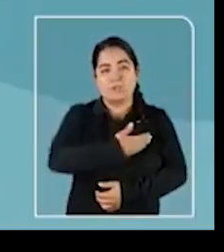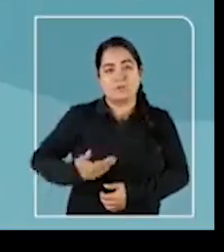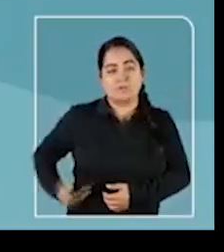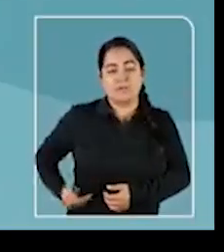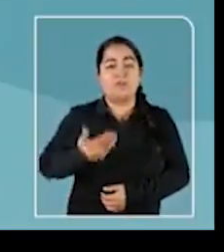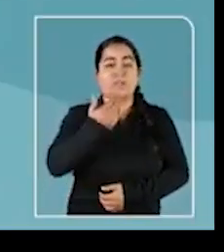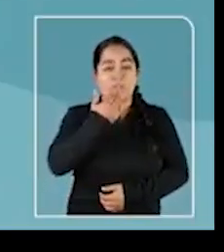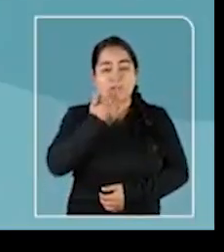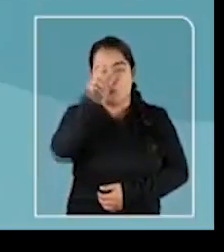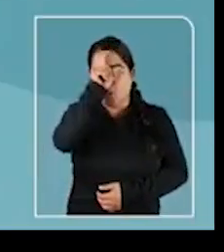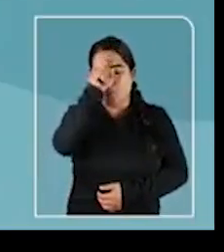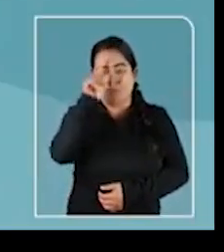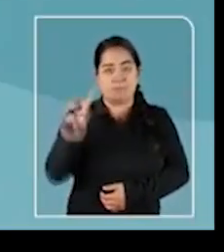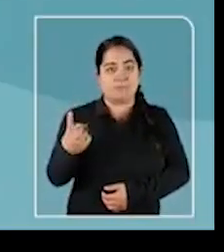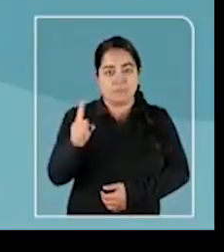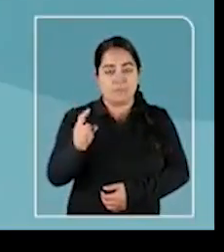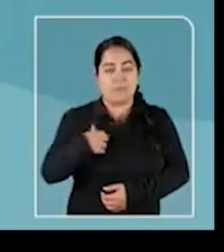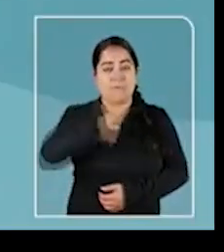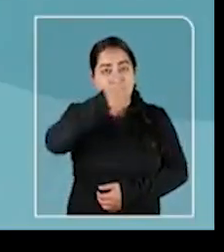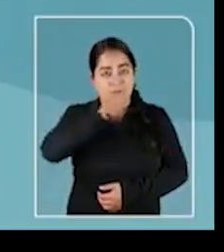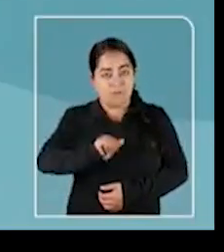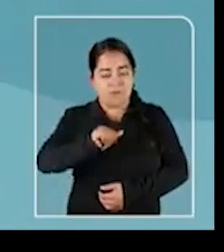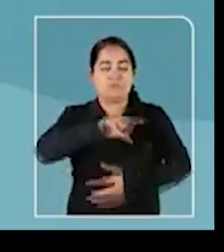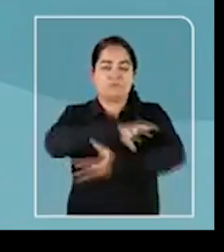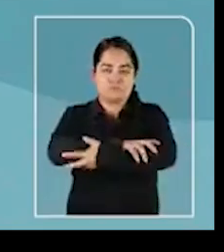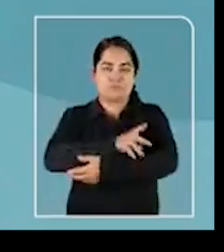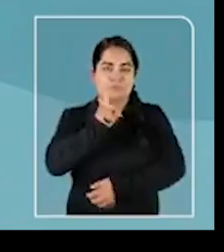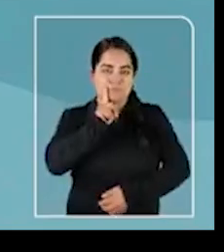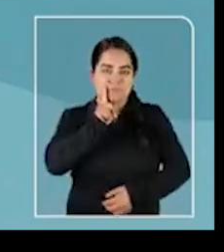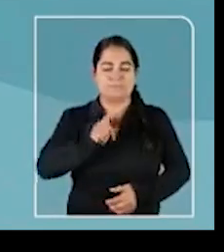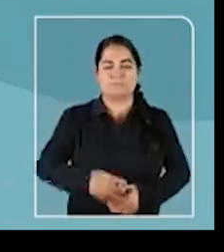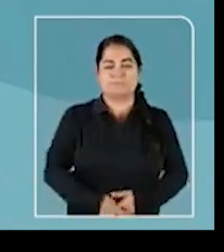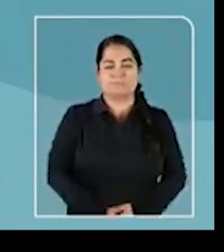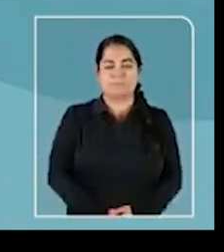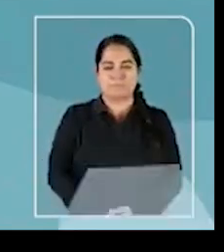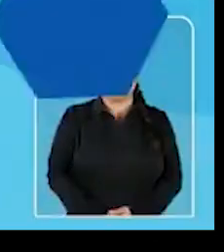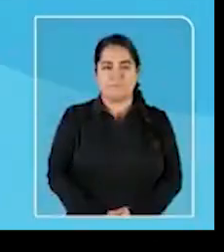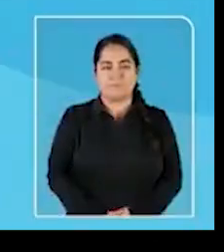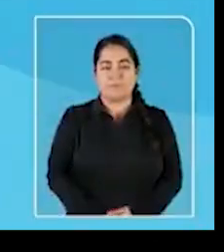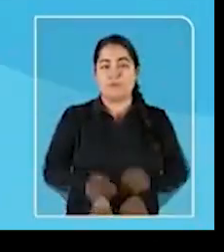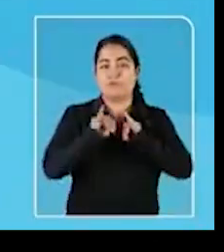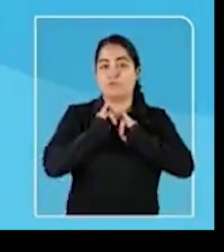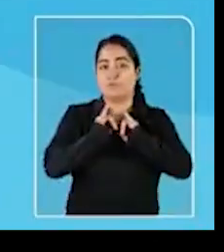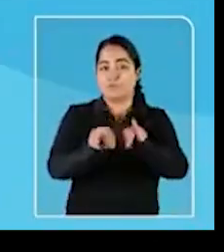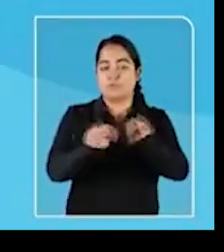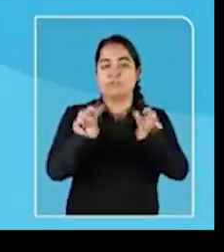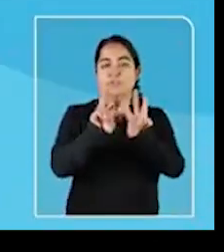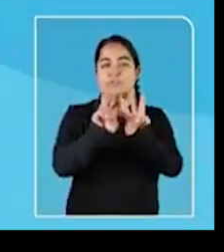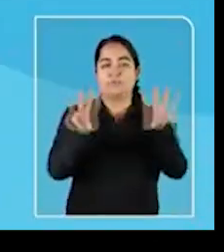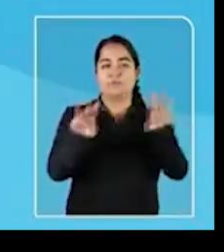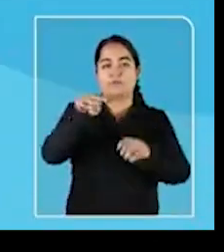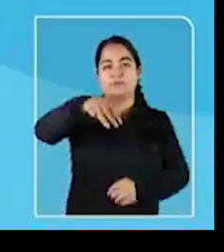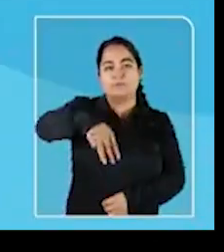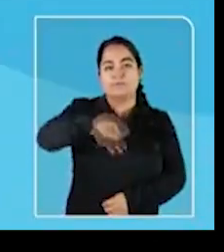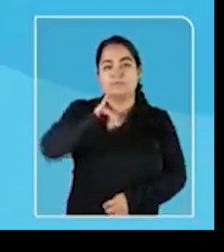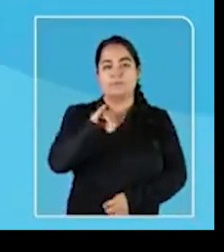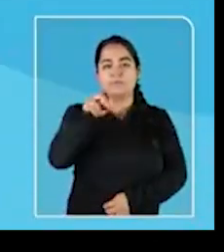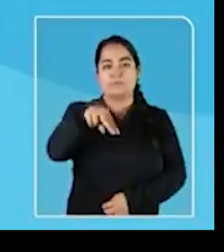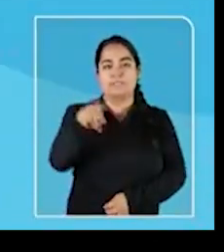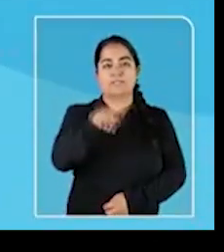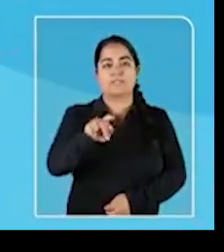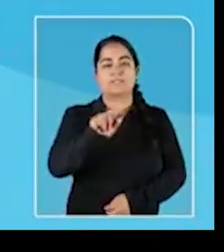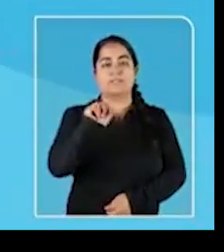los niños menores de 11 años son las edades extremas, son los que fundamentalmente tienen mayor riesgo